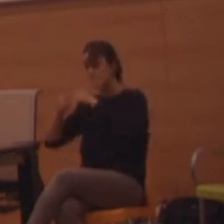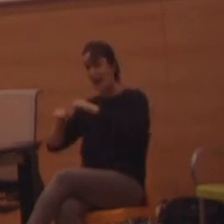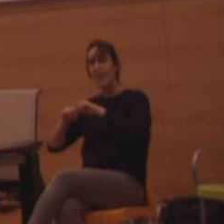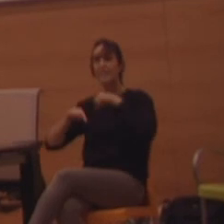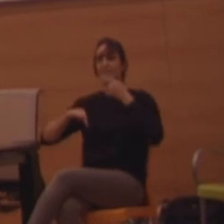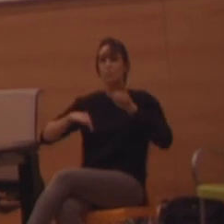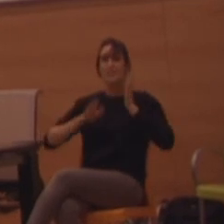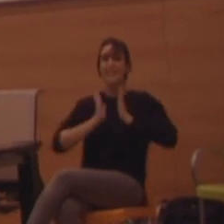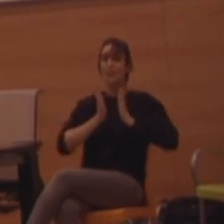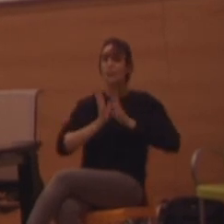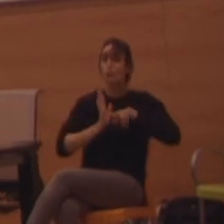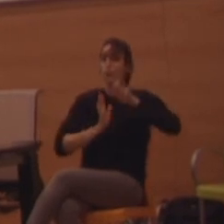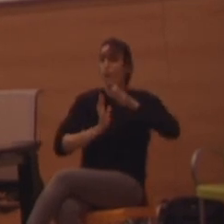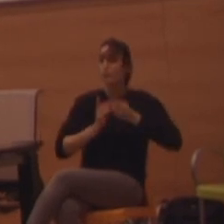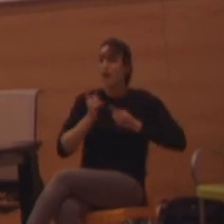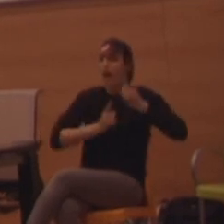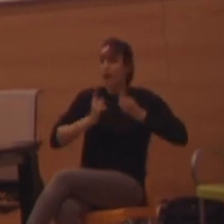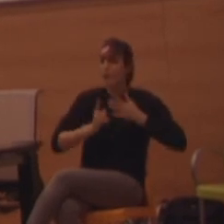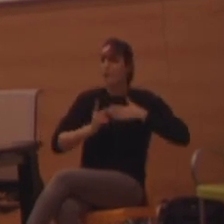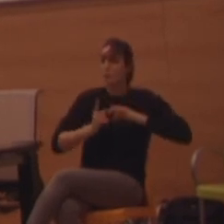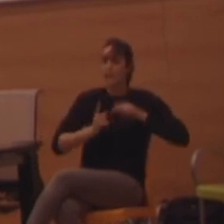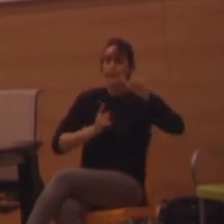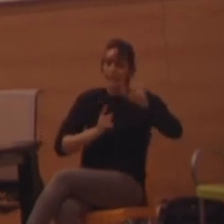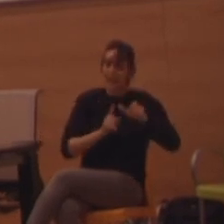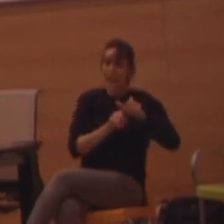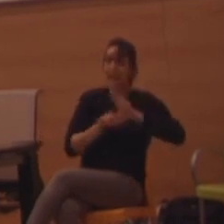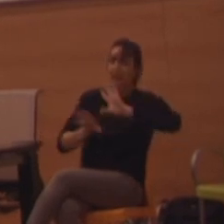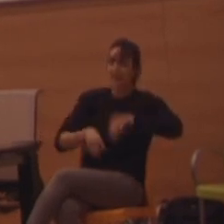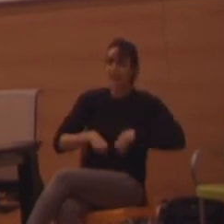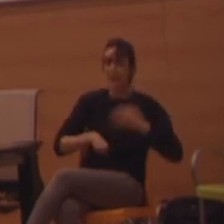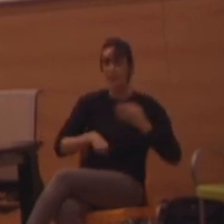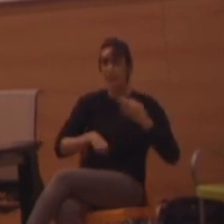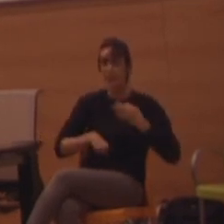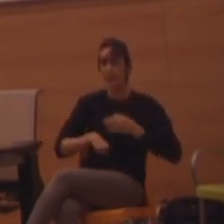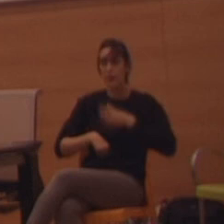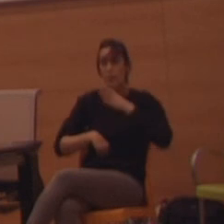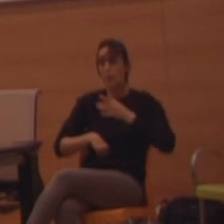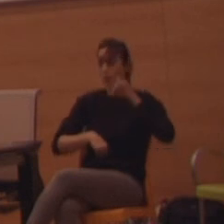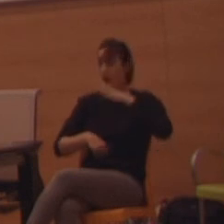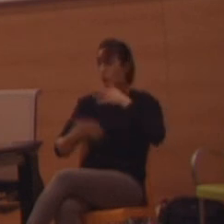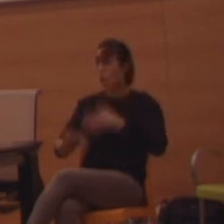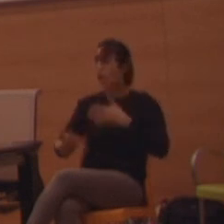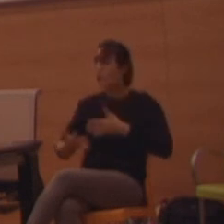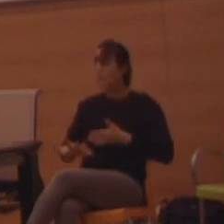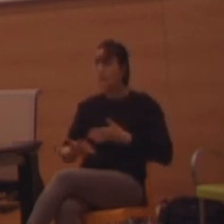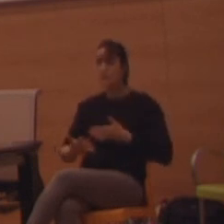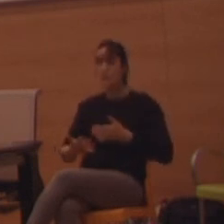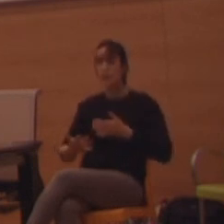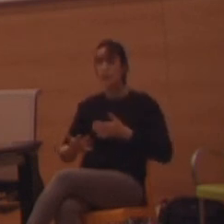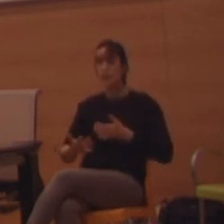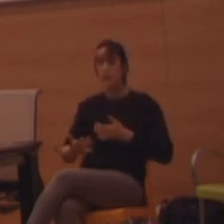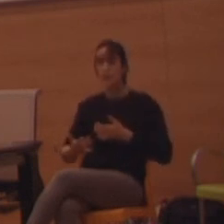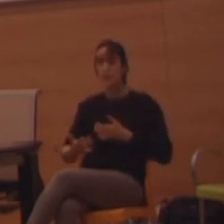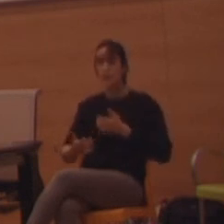que decir al paciente, pues mira, son productos que están en el mercado, no se tiene mucha experiencia con ellos, porque hoy en día ellos tienen su tablet y